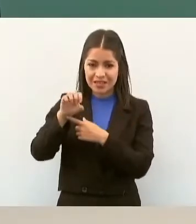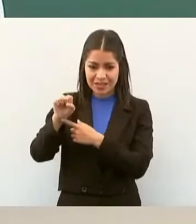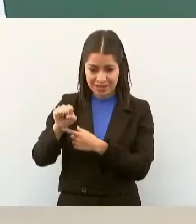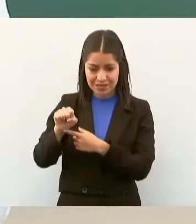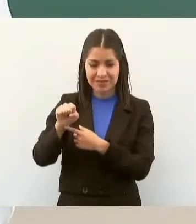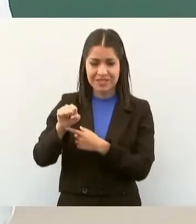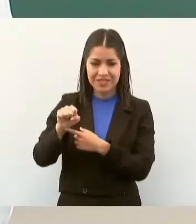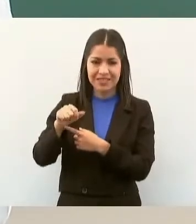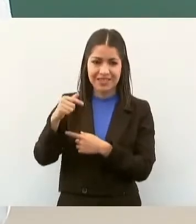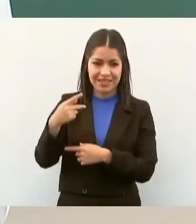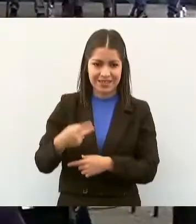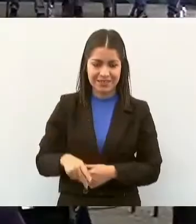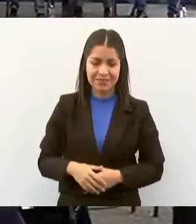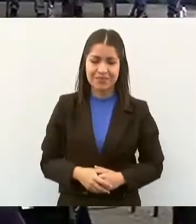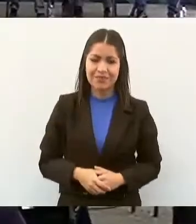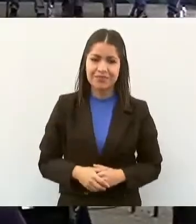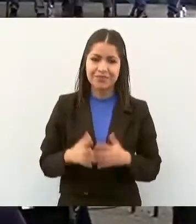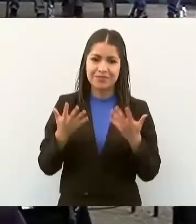Sámano.